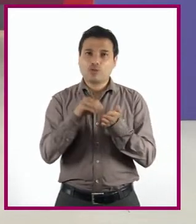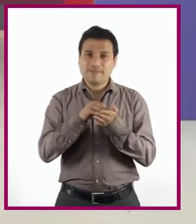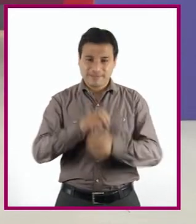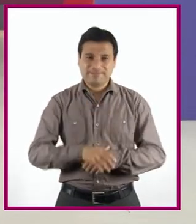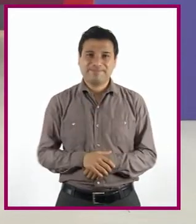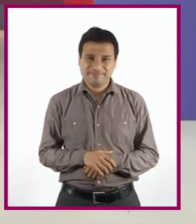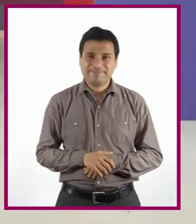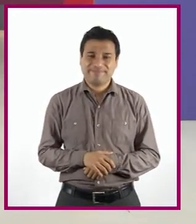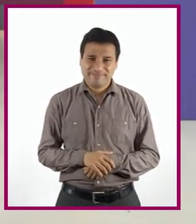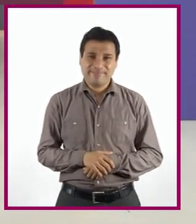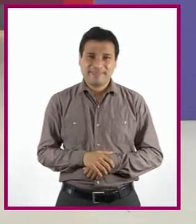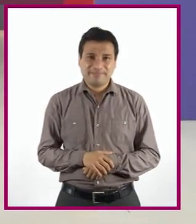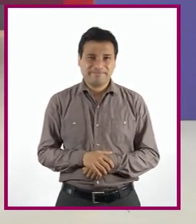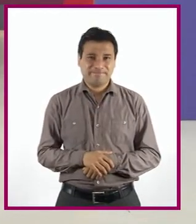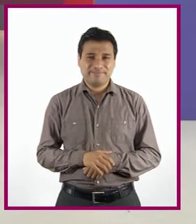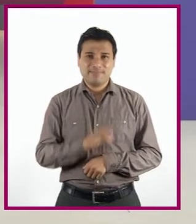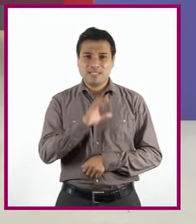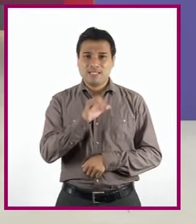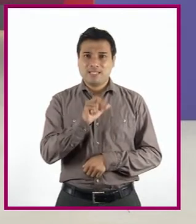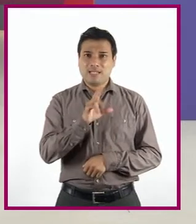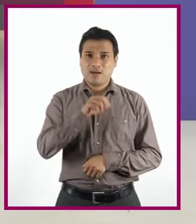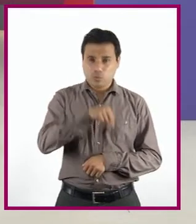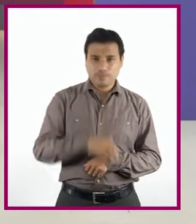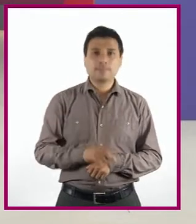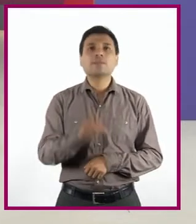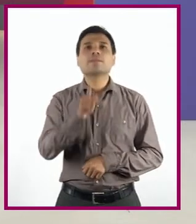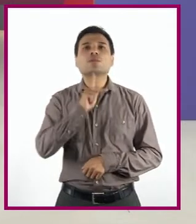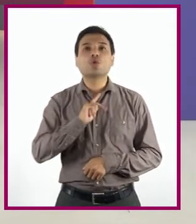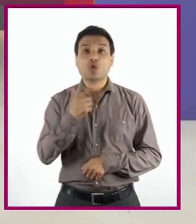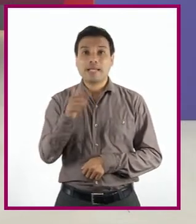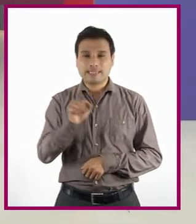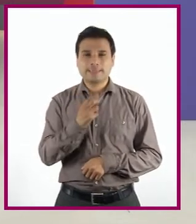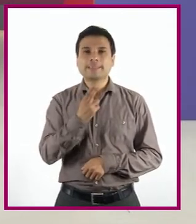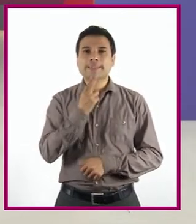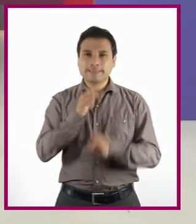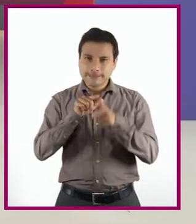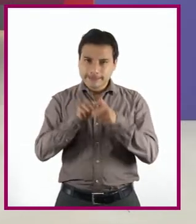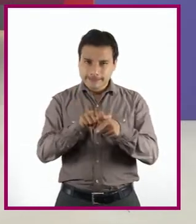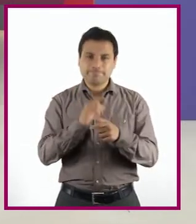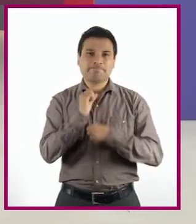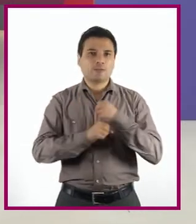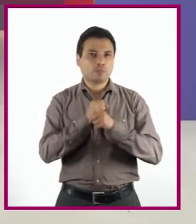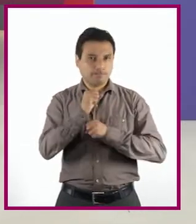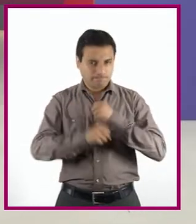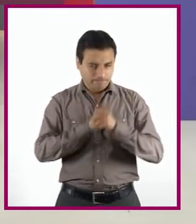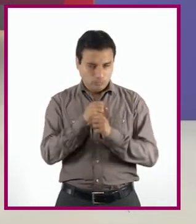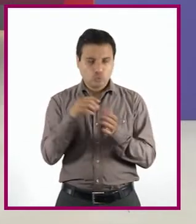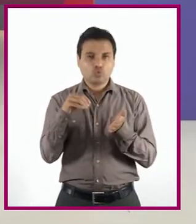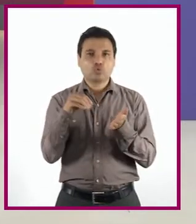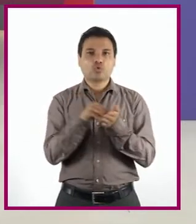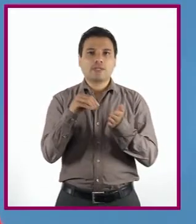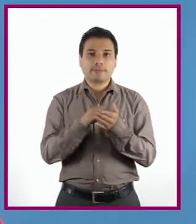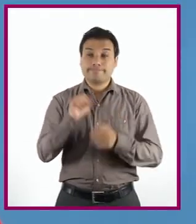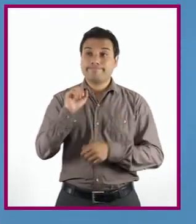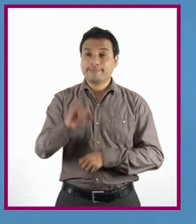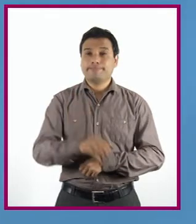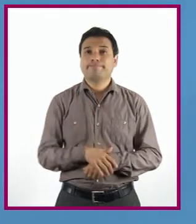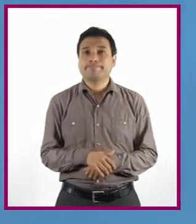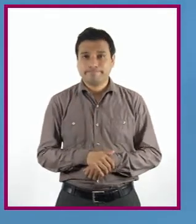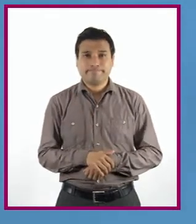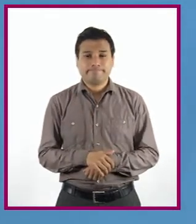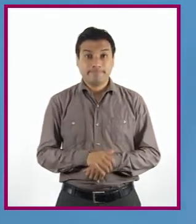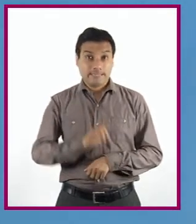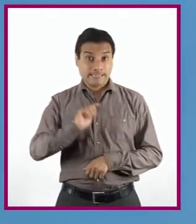petróleo y el gas seguirán siendo los principales recursos energéticos en muchos países. Así es, Nadia.